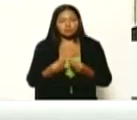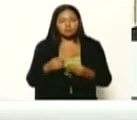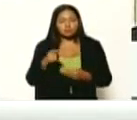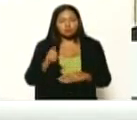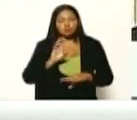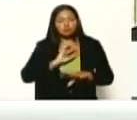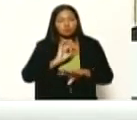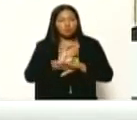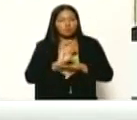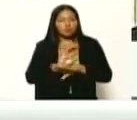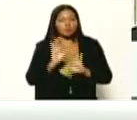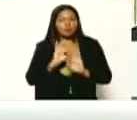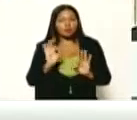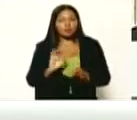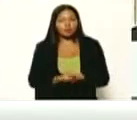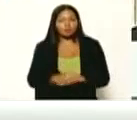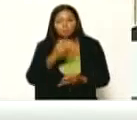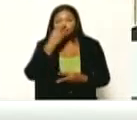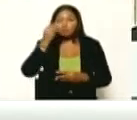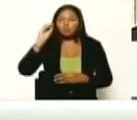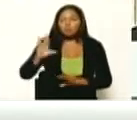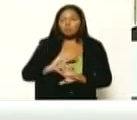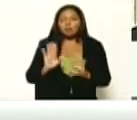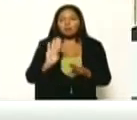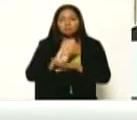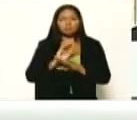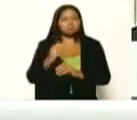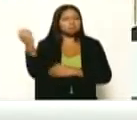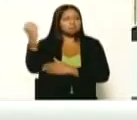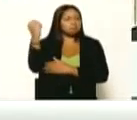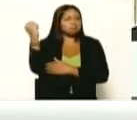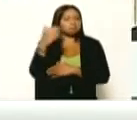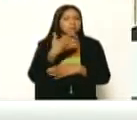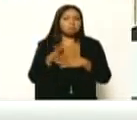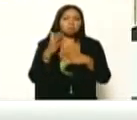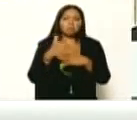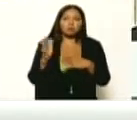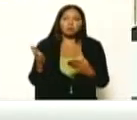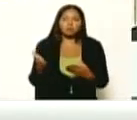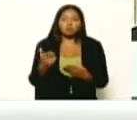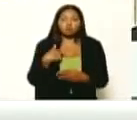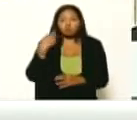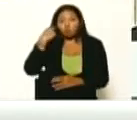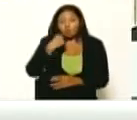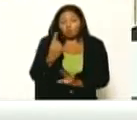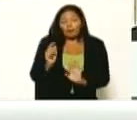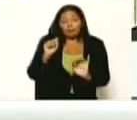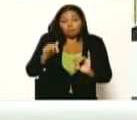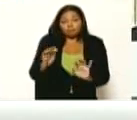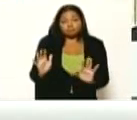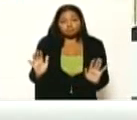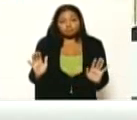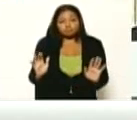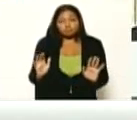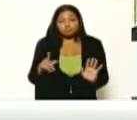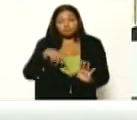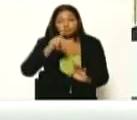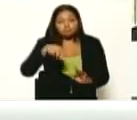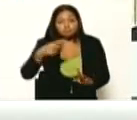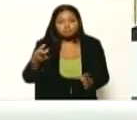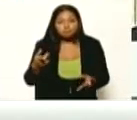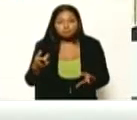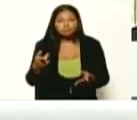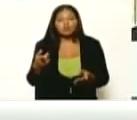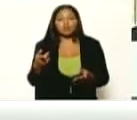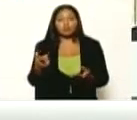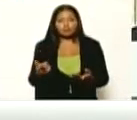más. Botamos las mascarillas y que nadie le pare a nadie. Digo yo, ¿no? Vamos a ver,